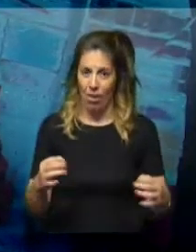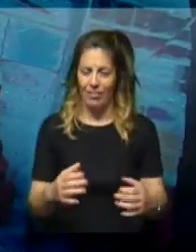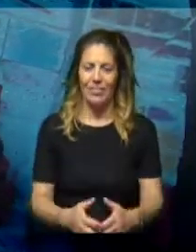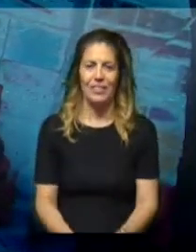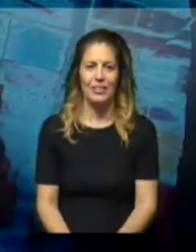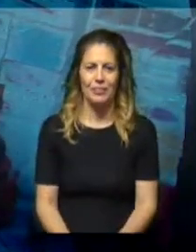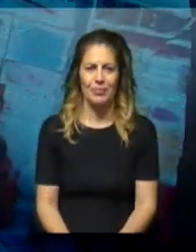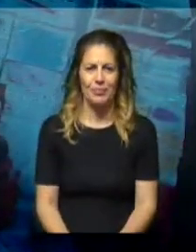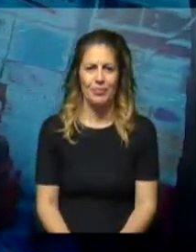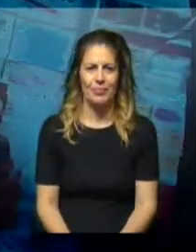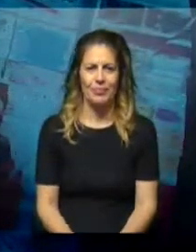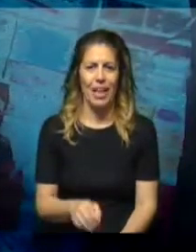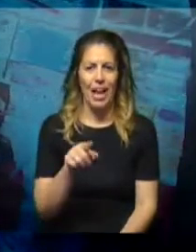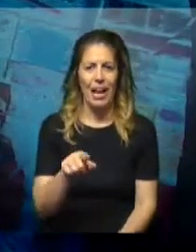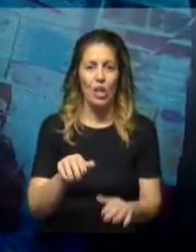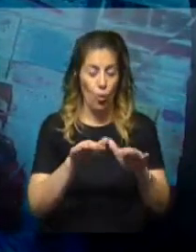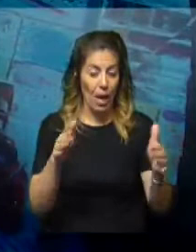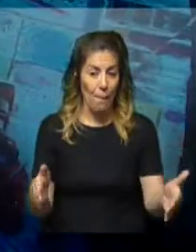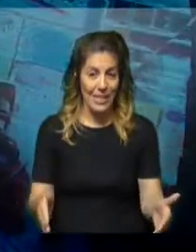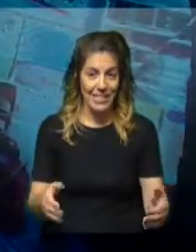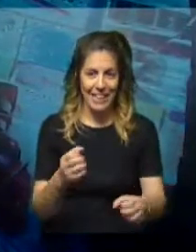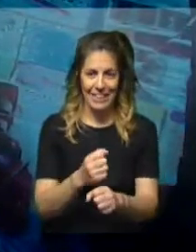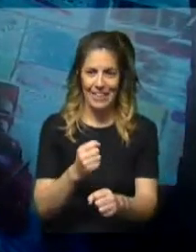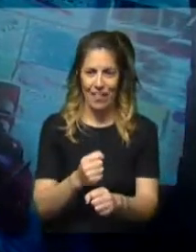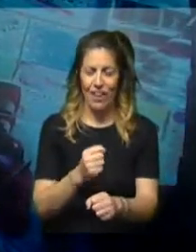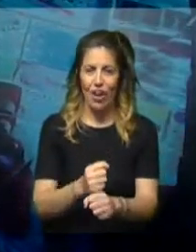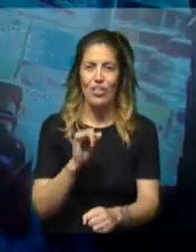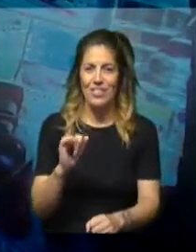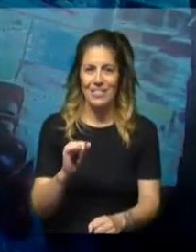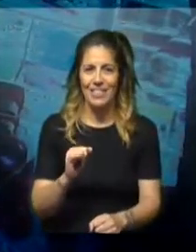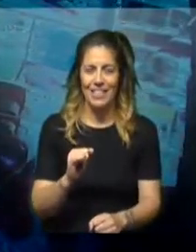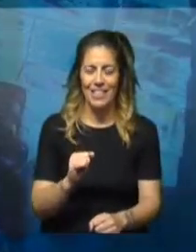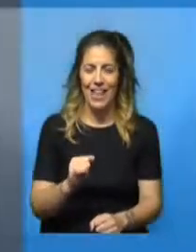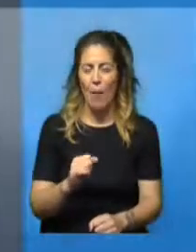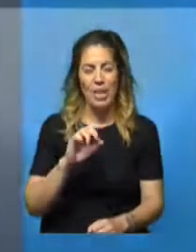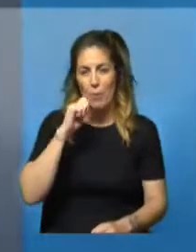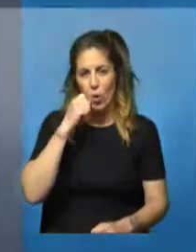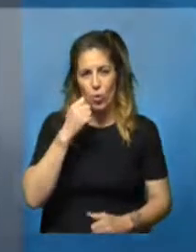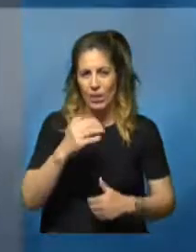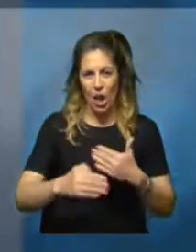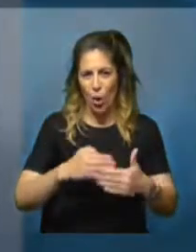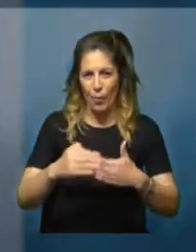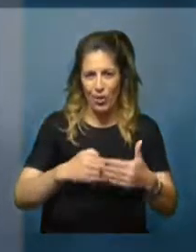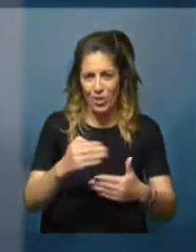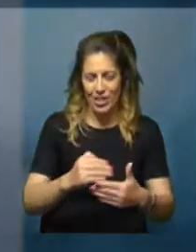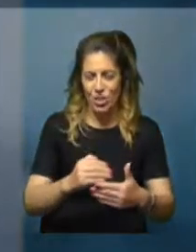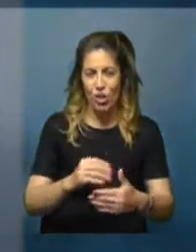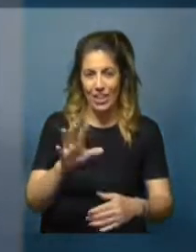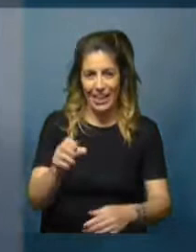ahí hay una mesa de trabajo todos esos traje una foto del árbol